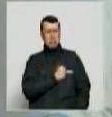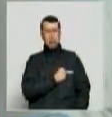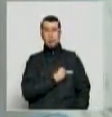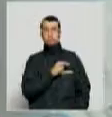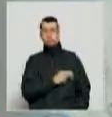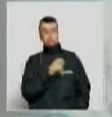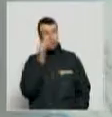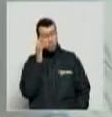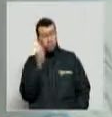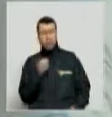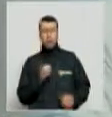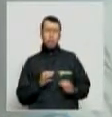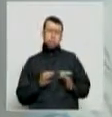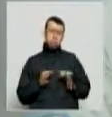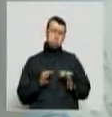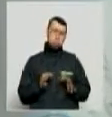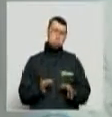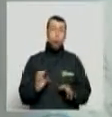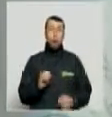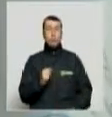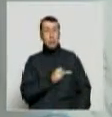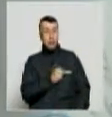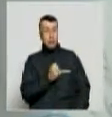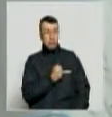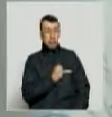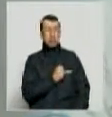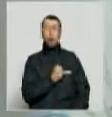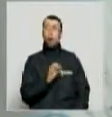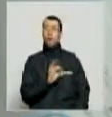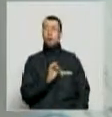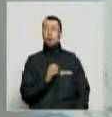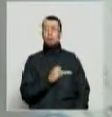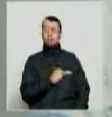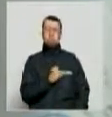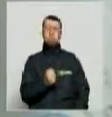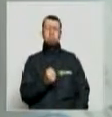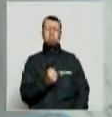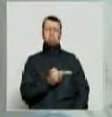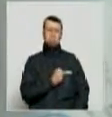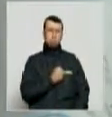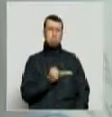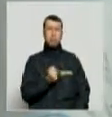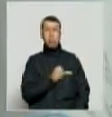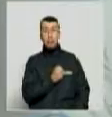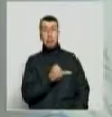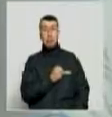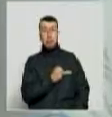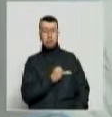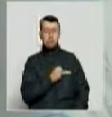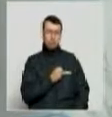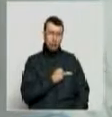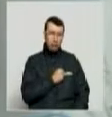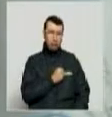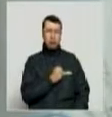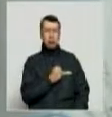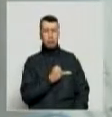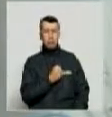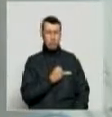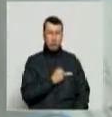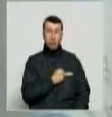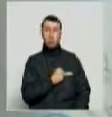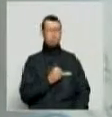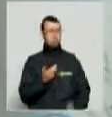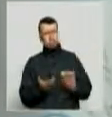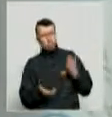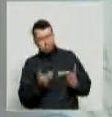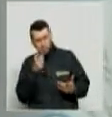muy despacio o demasiado rápido o en un proceso arrítmico, es decir, que tiene periodos de aceleración y desaceleración constantemente,